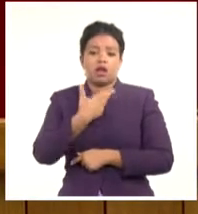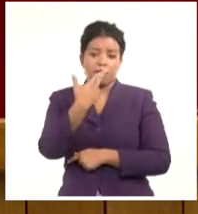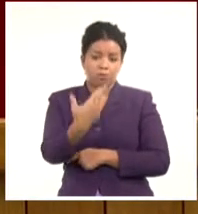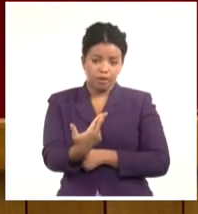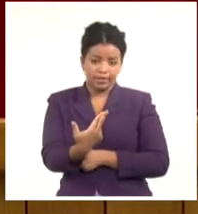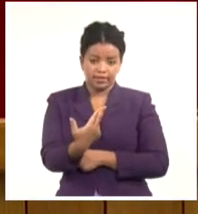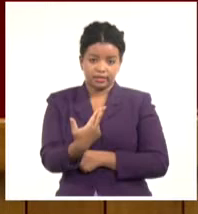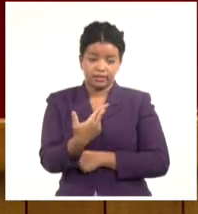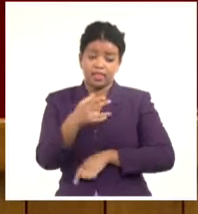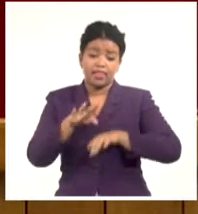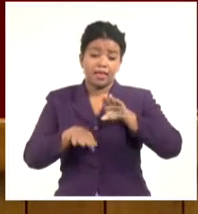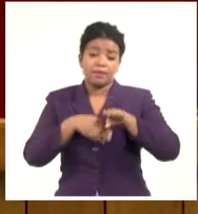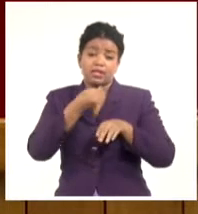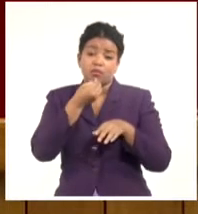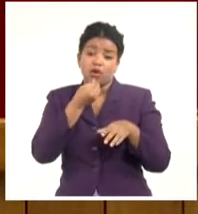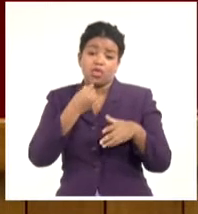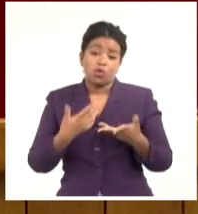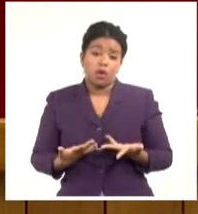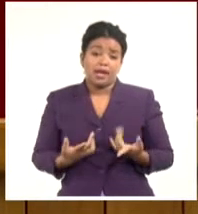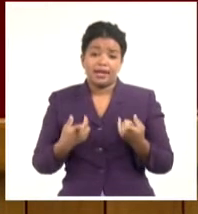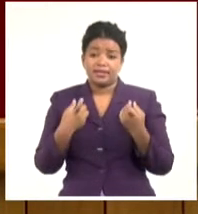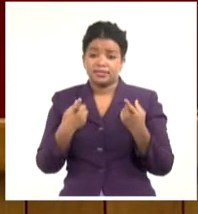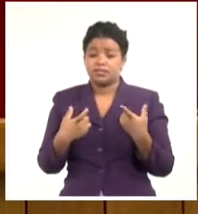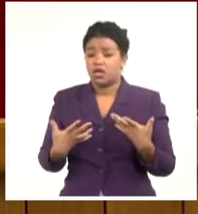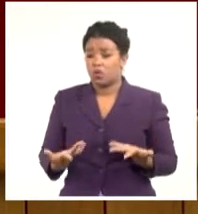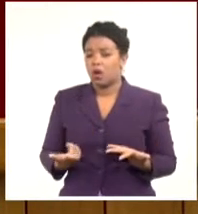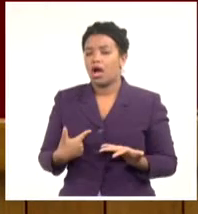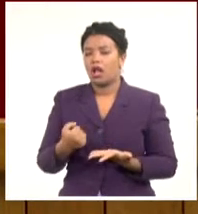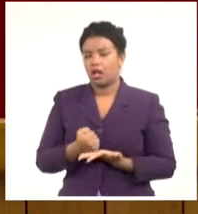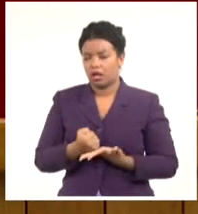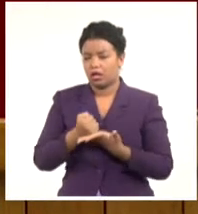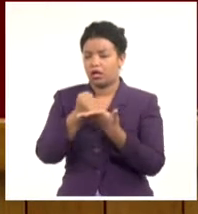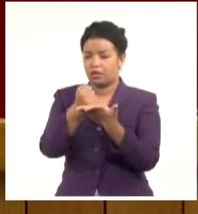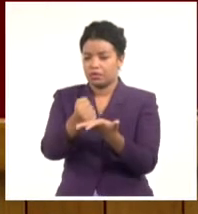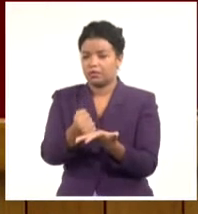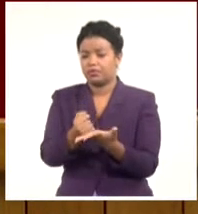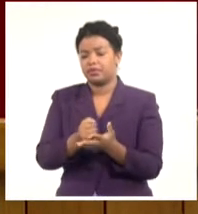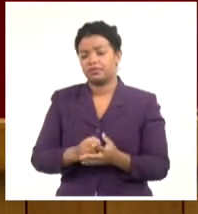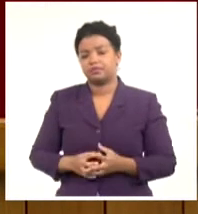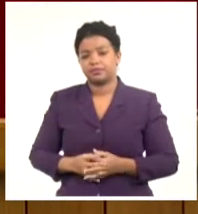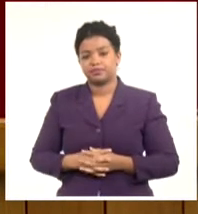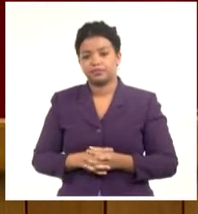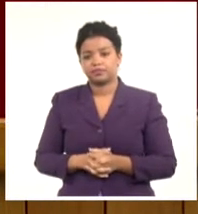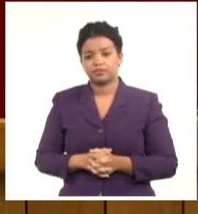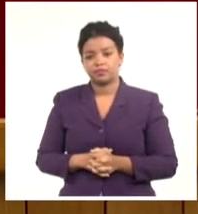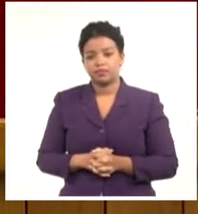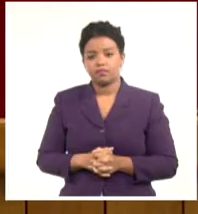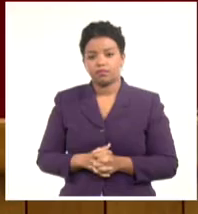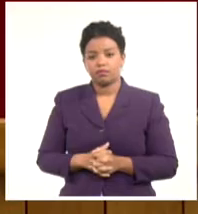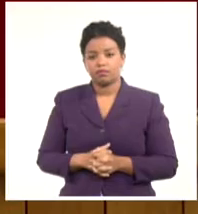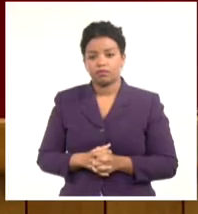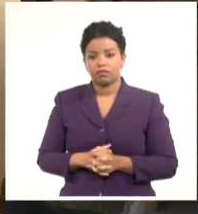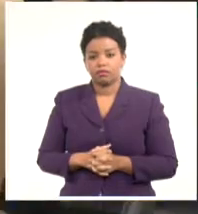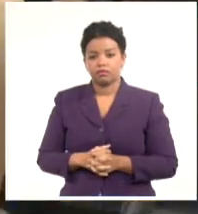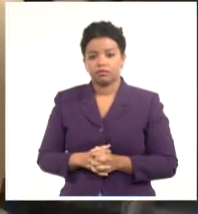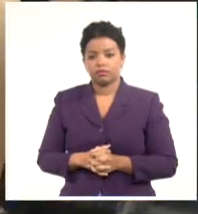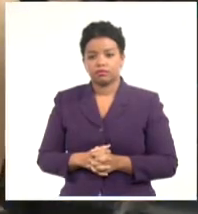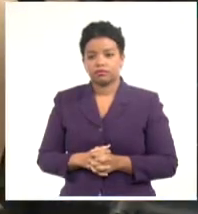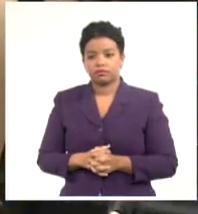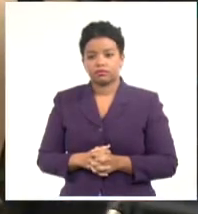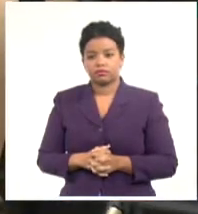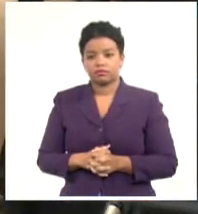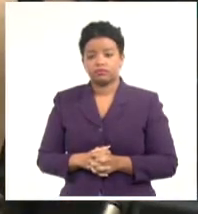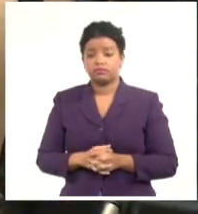a las posibilidades y a las necesidades técnico-artísticas y logísticas del movimiento de aficionados. Y por